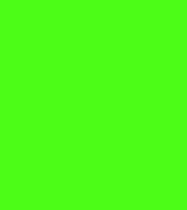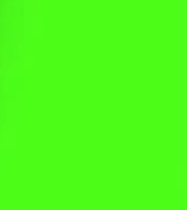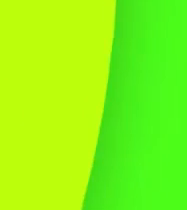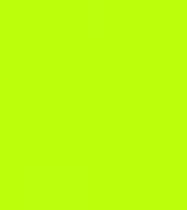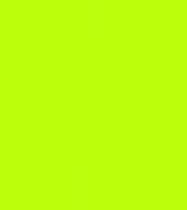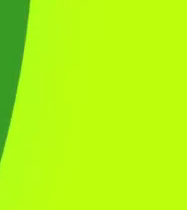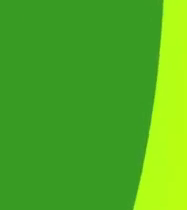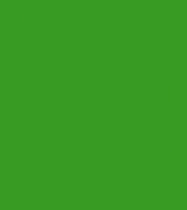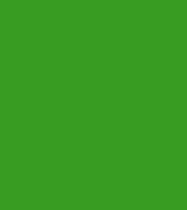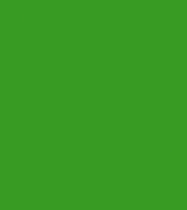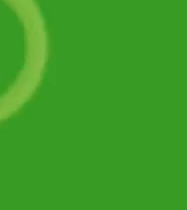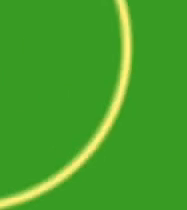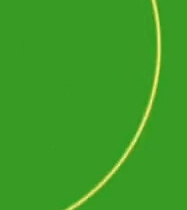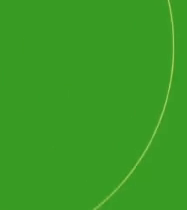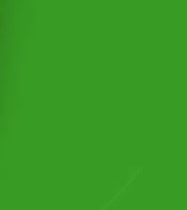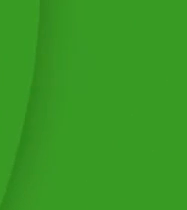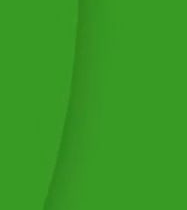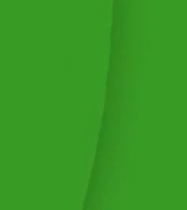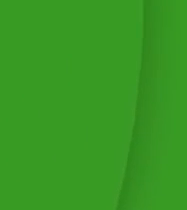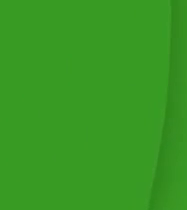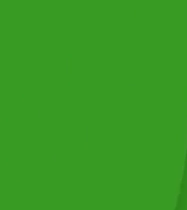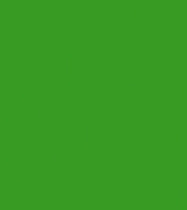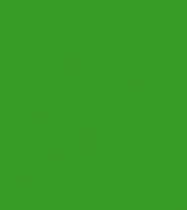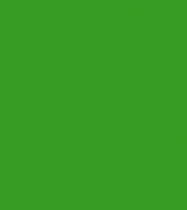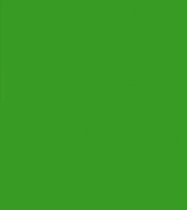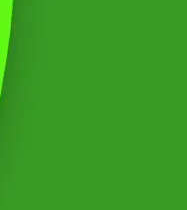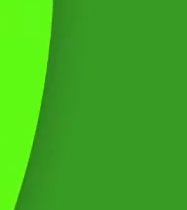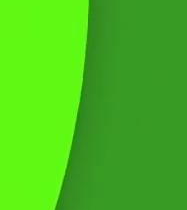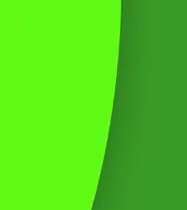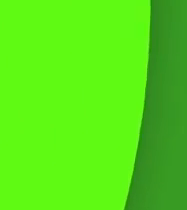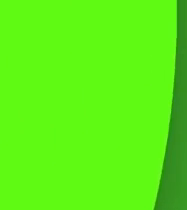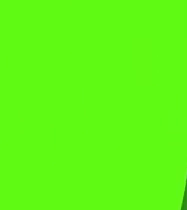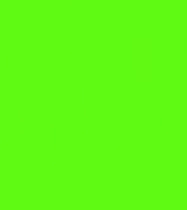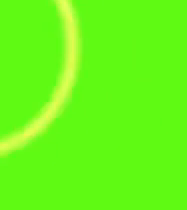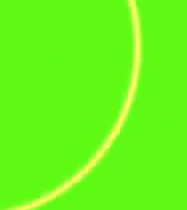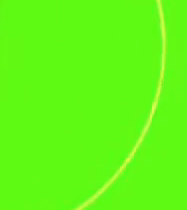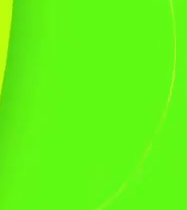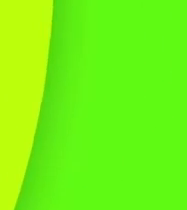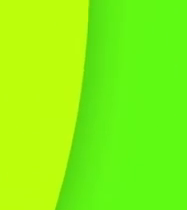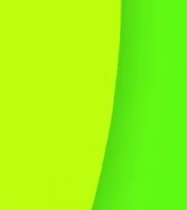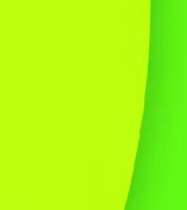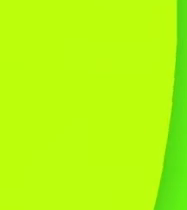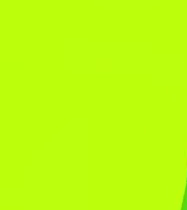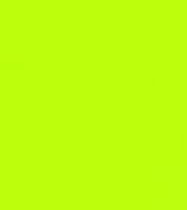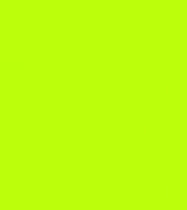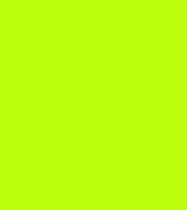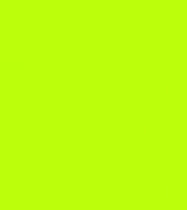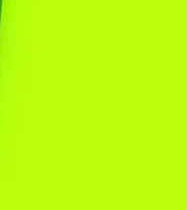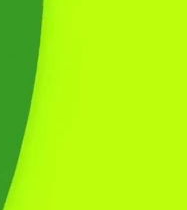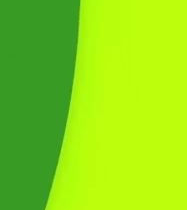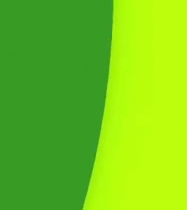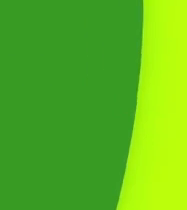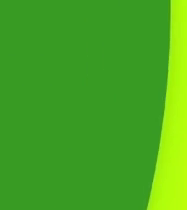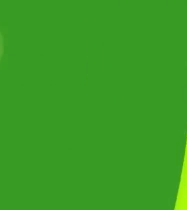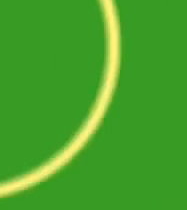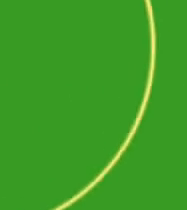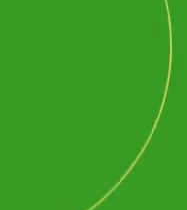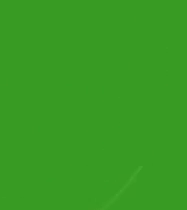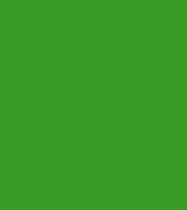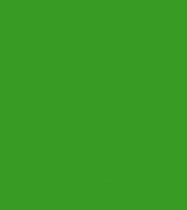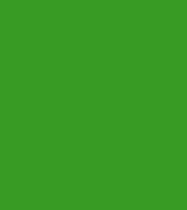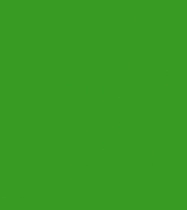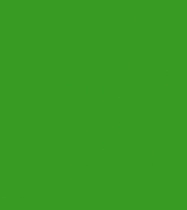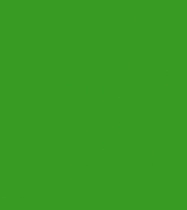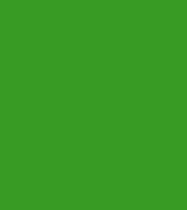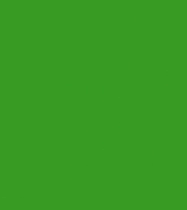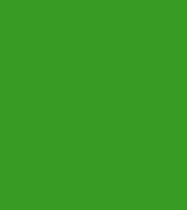hoy en 60 segundos hablaremos acerca de las etapas y los miedos de 0 a 6 meses caerse